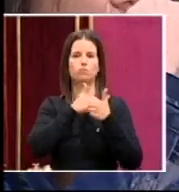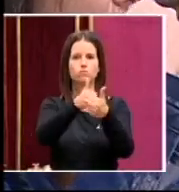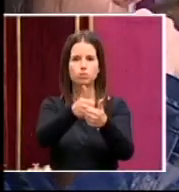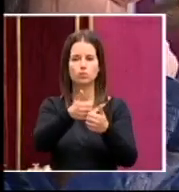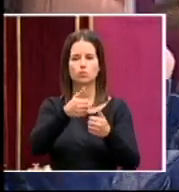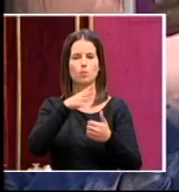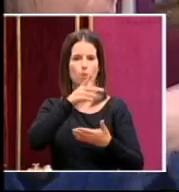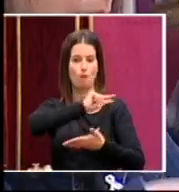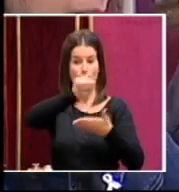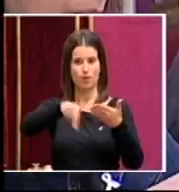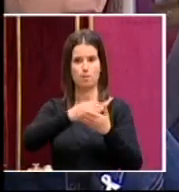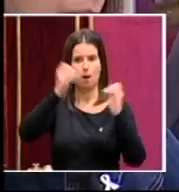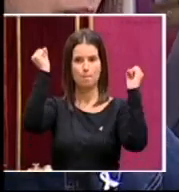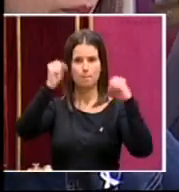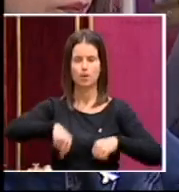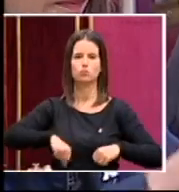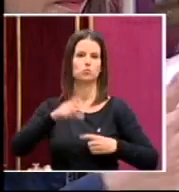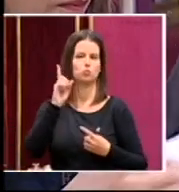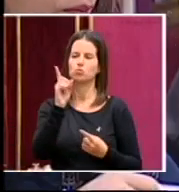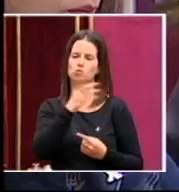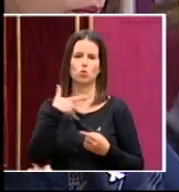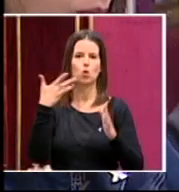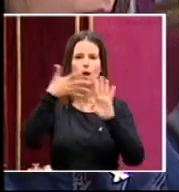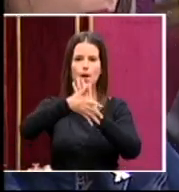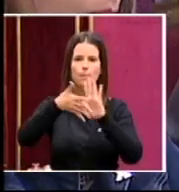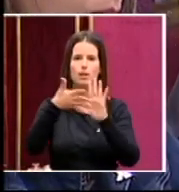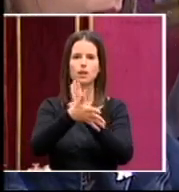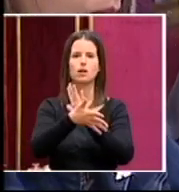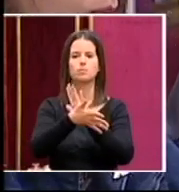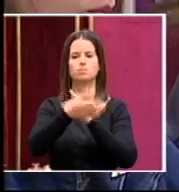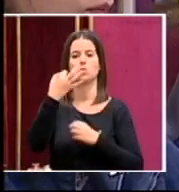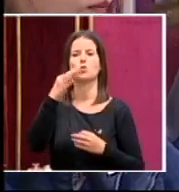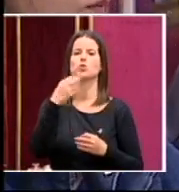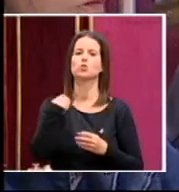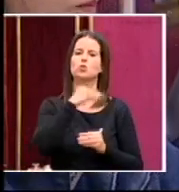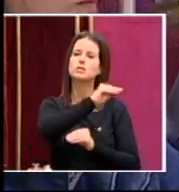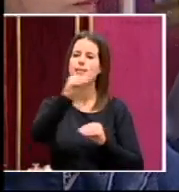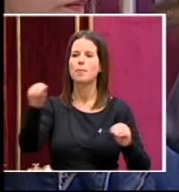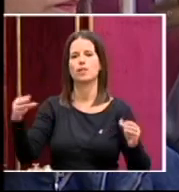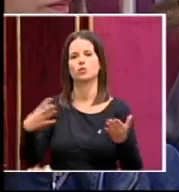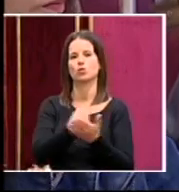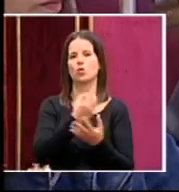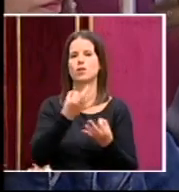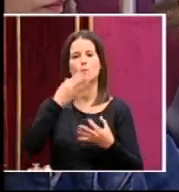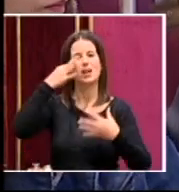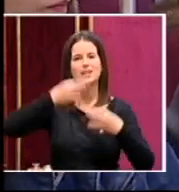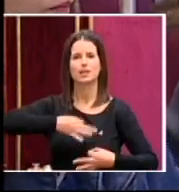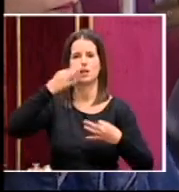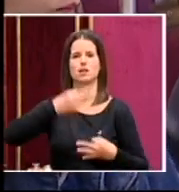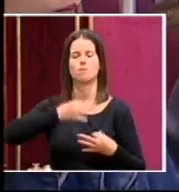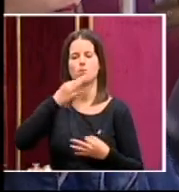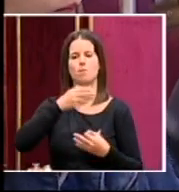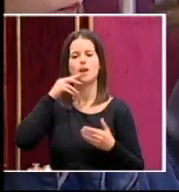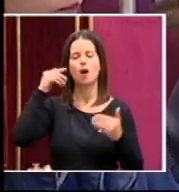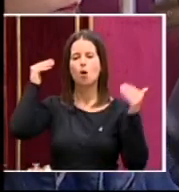de este pacto, y solamente eso. Únicamente lo que hacía la llamada al realismo es a que centremos en lo que